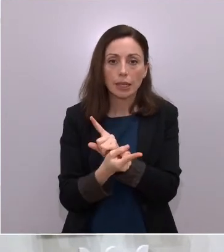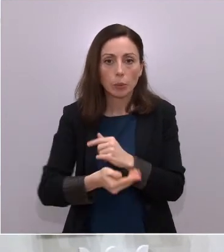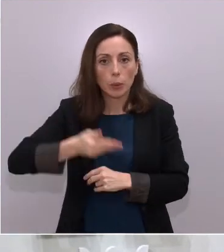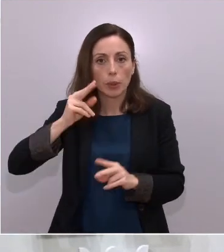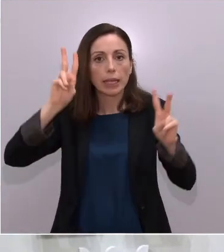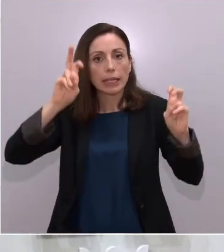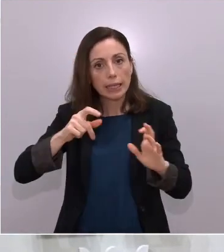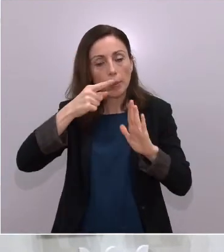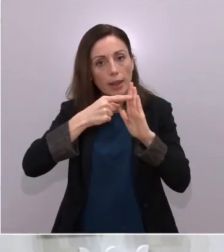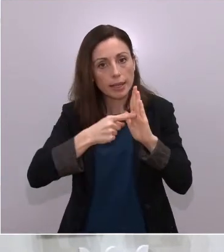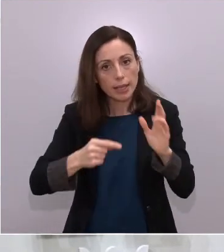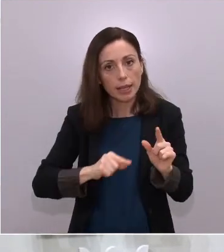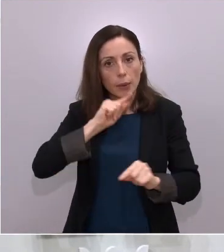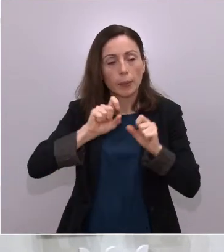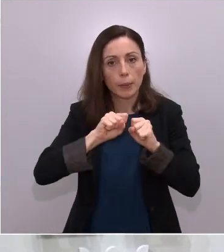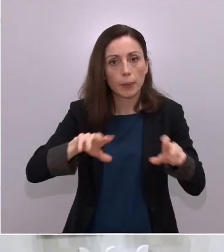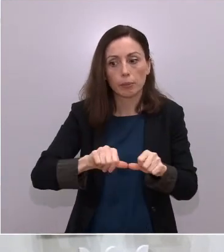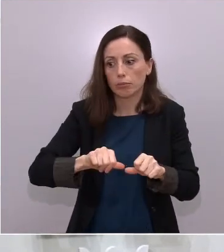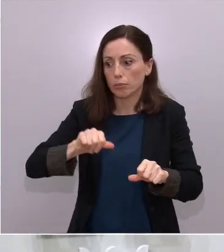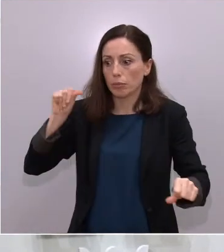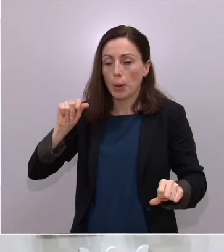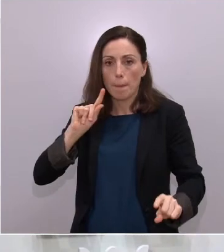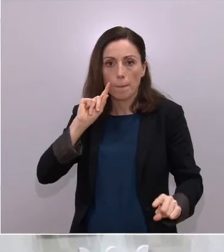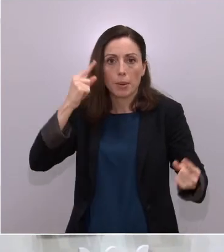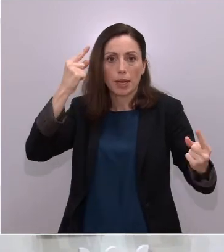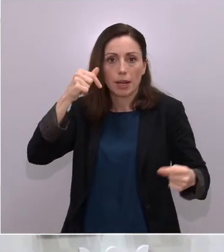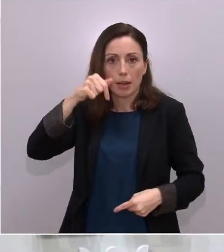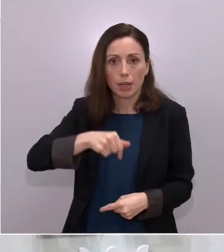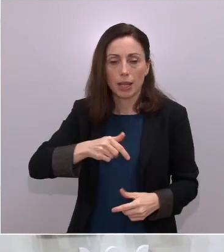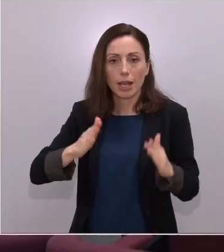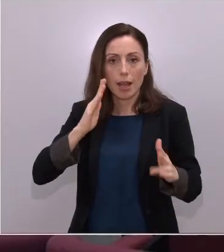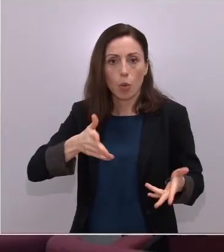de la pandemia más importante que haya tenido España durante la democracia.